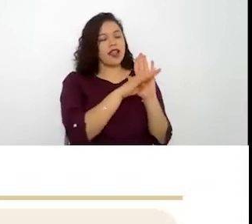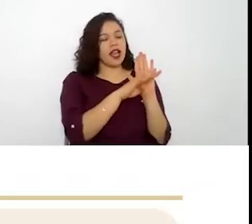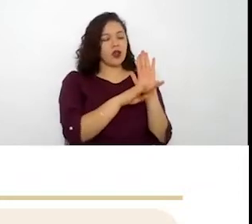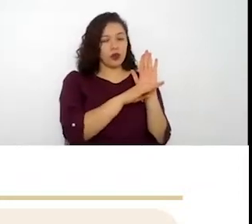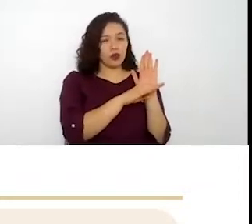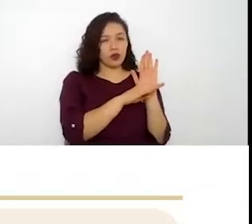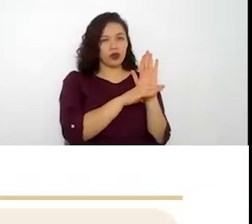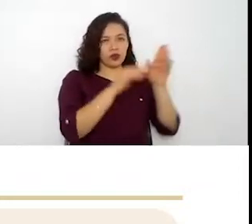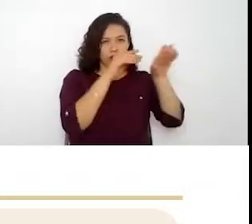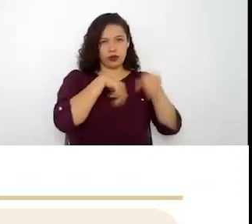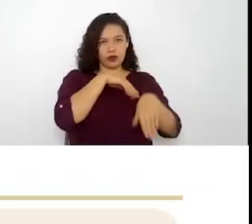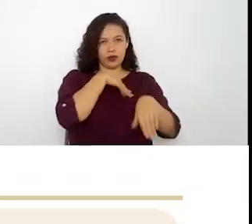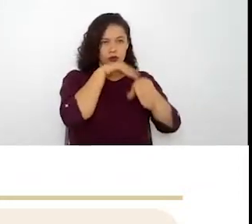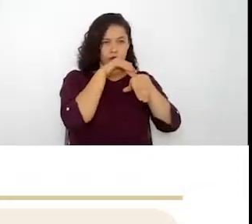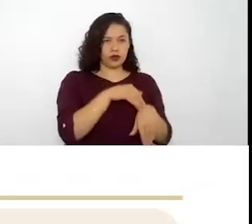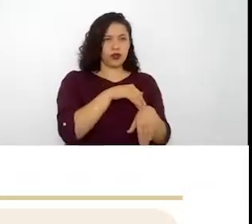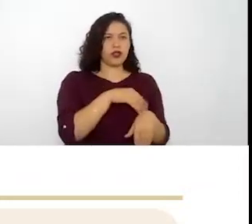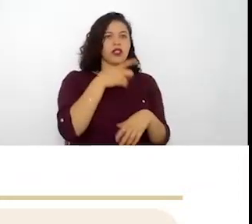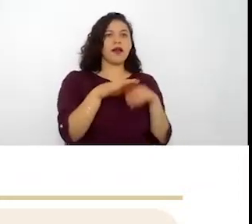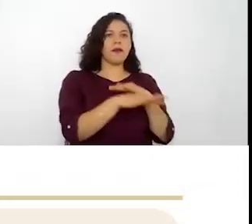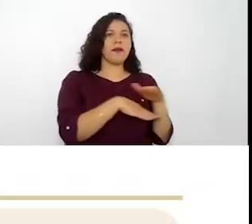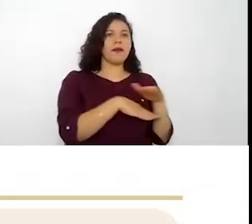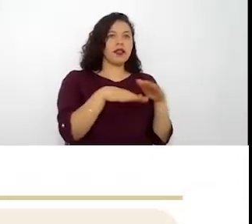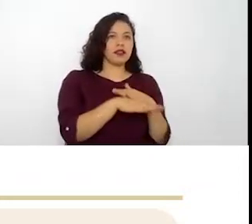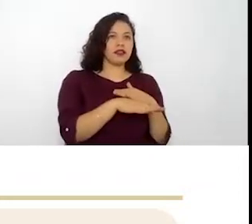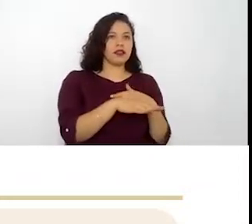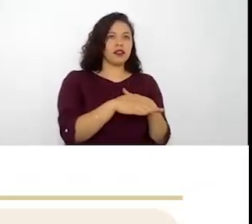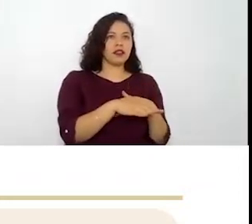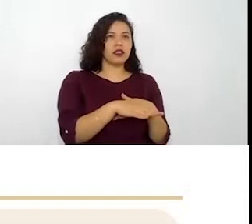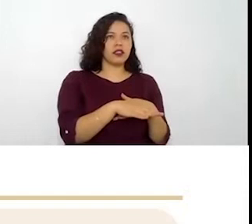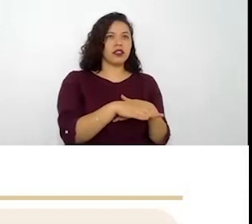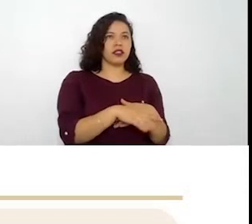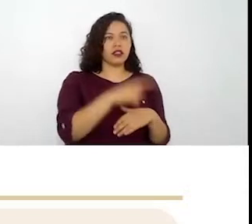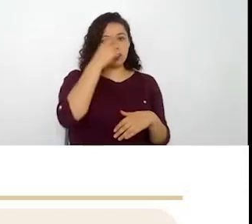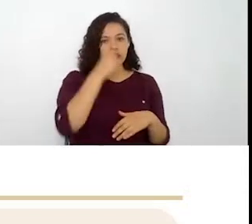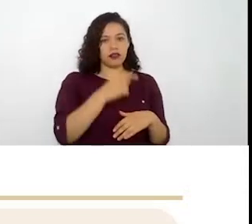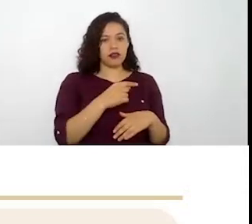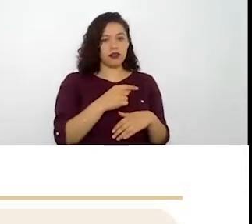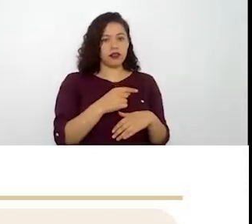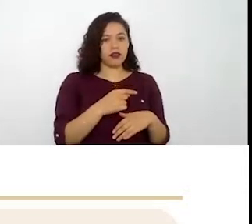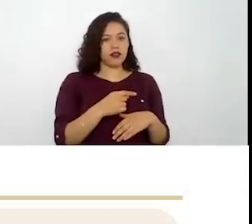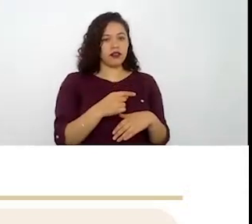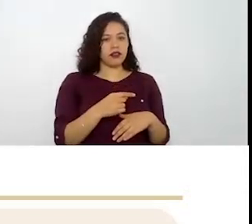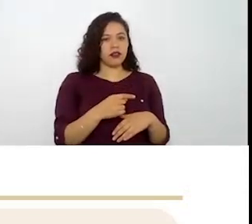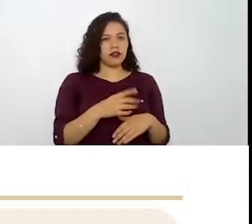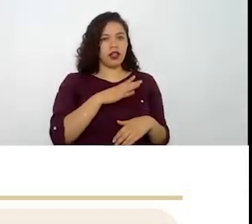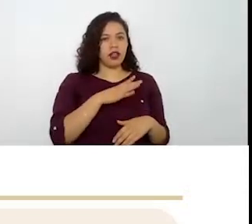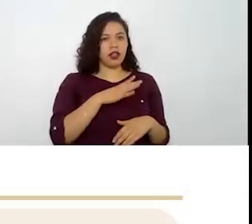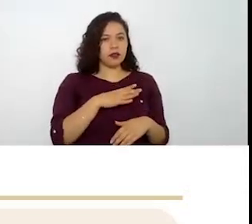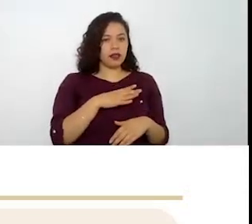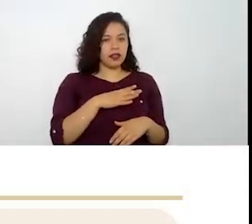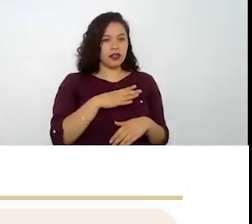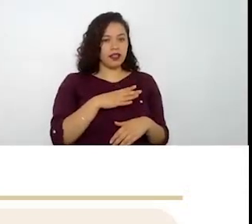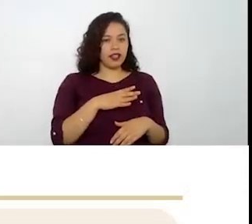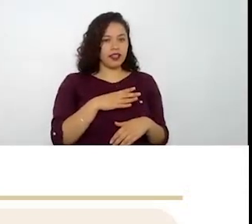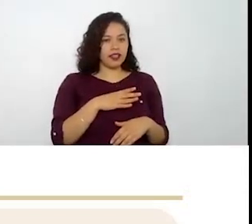nuestros estatutos es es básico lo que debe de estar y digamos impregnado tanto los proyectos como